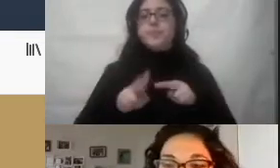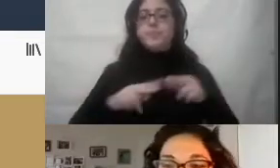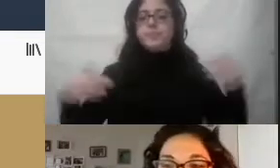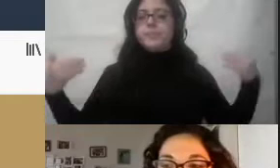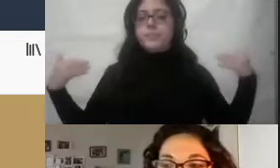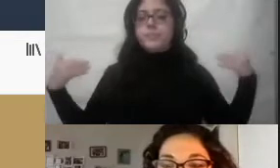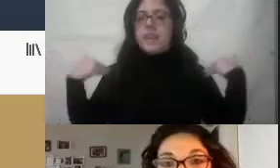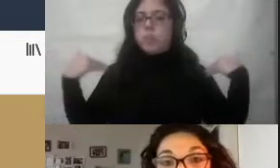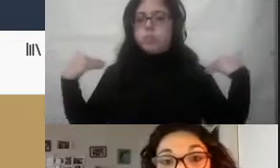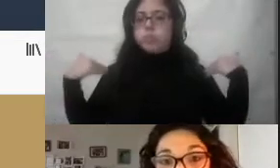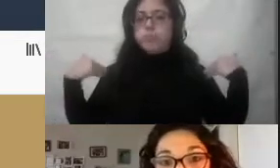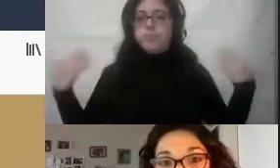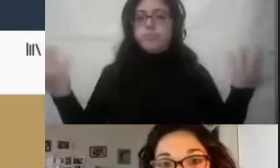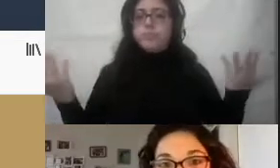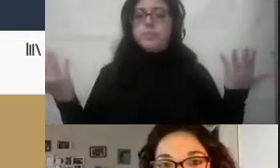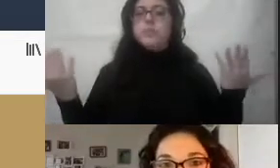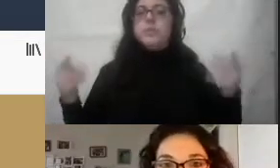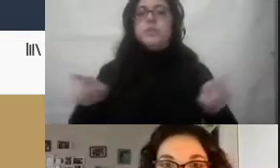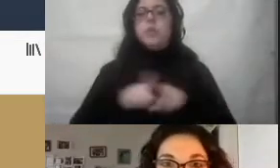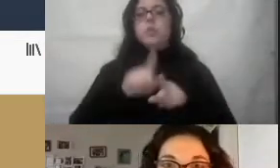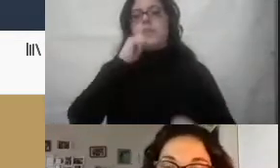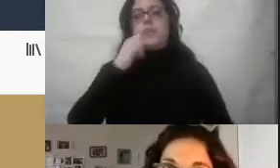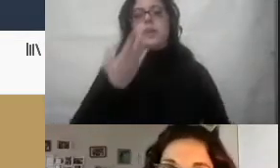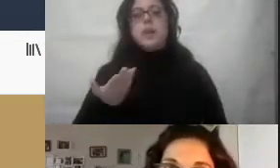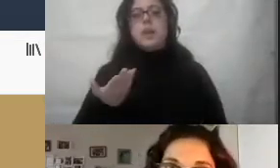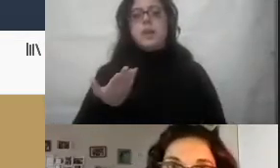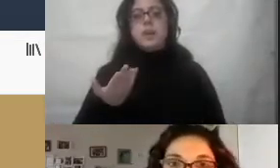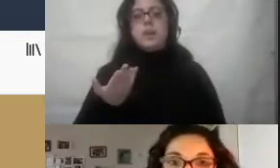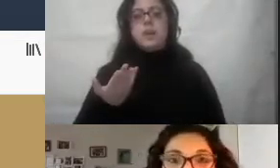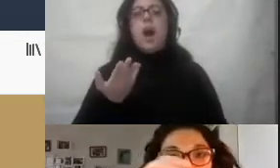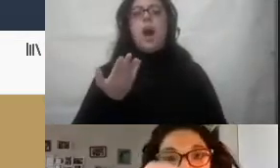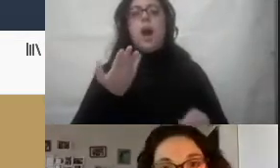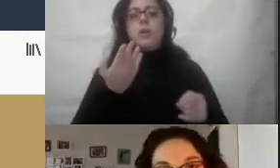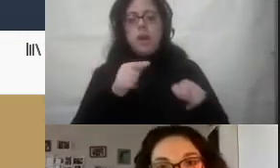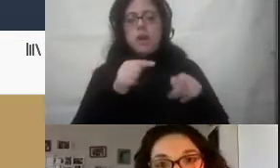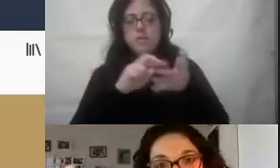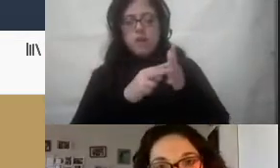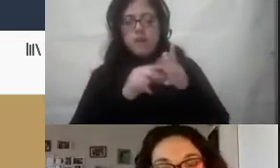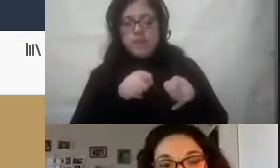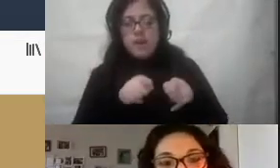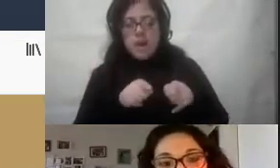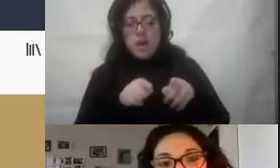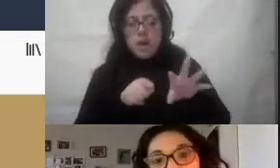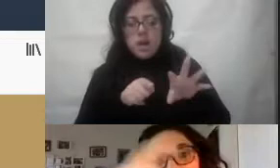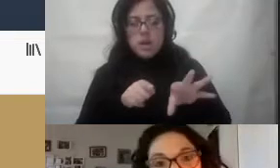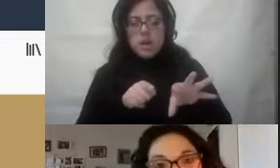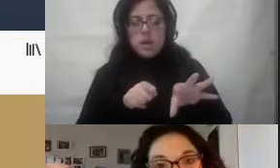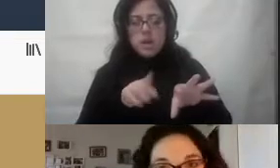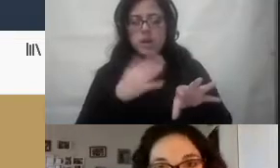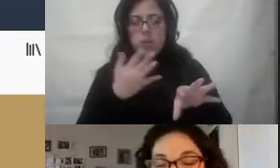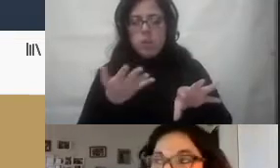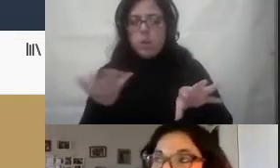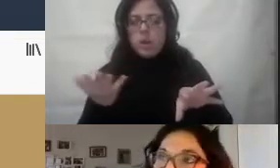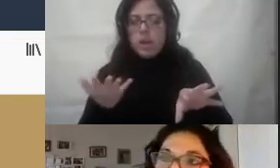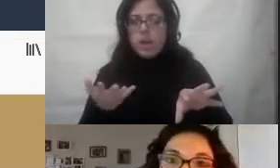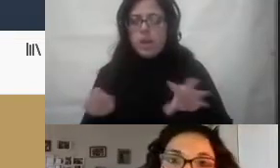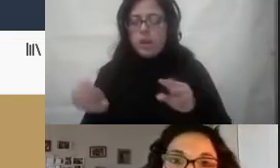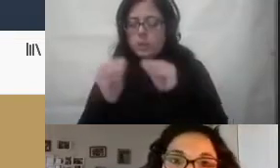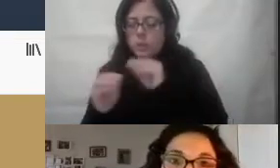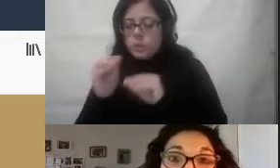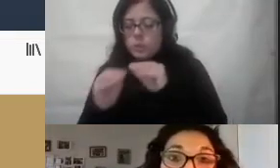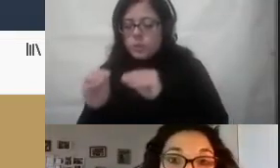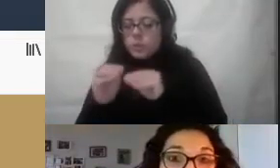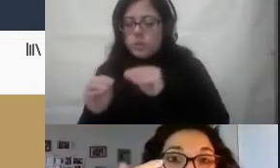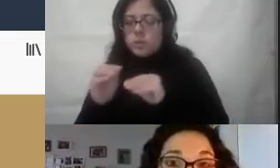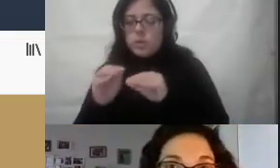de ponernos en la posición de levantar este problema para luego hacer el diseño de esta secuencia que nos va a permitir